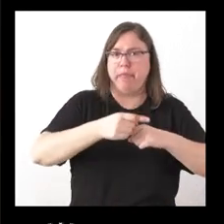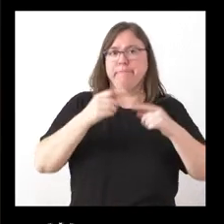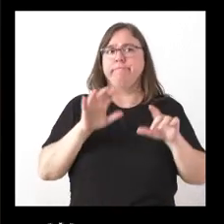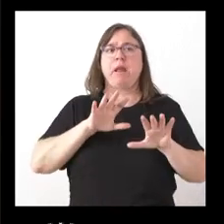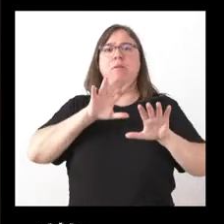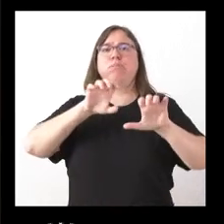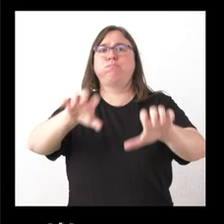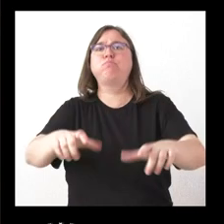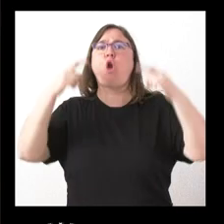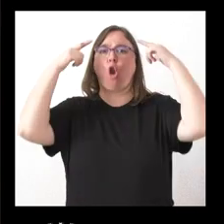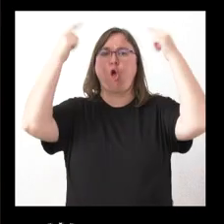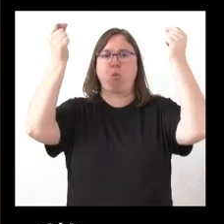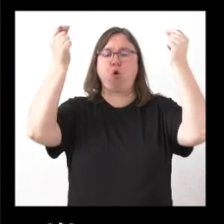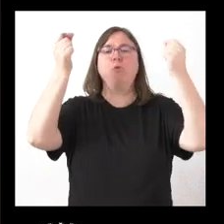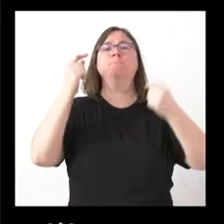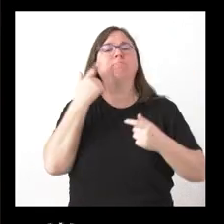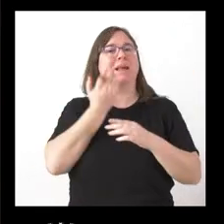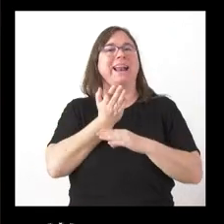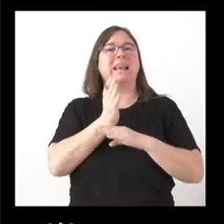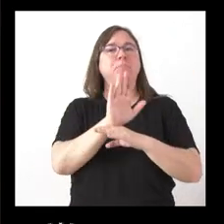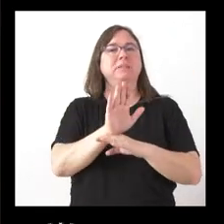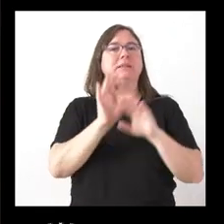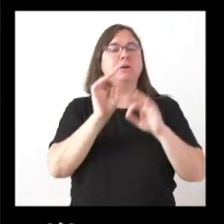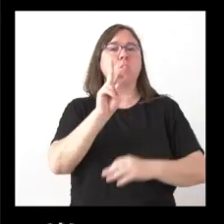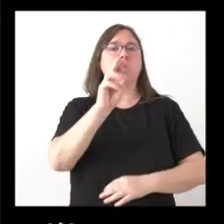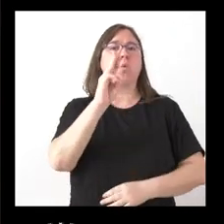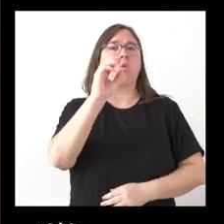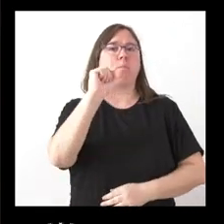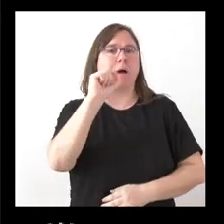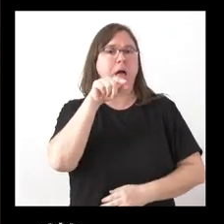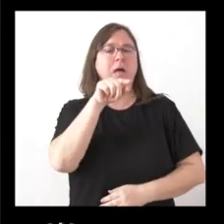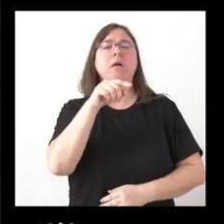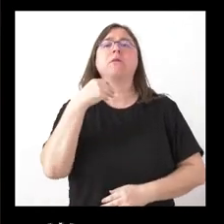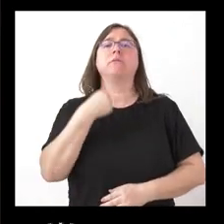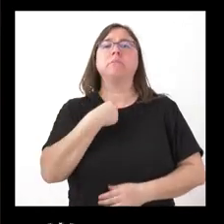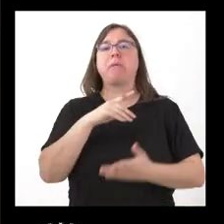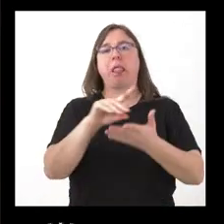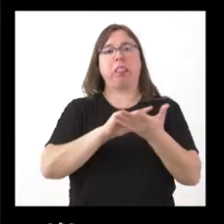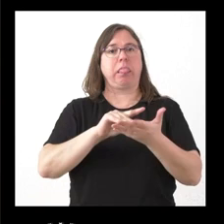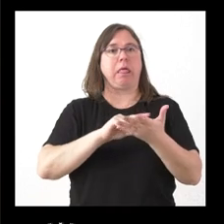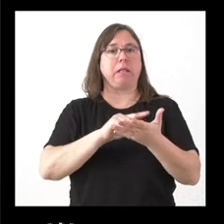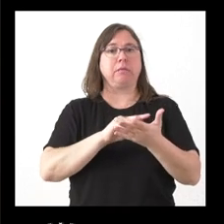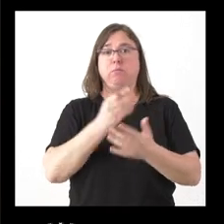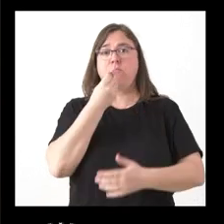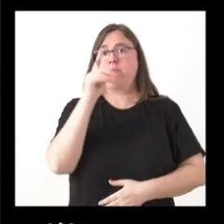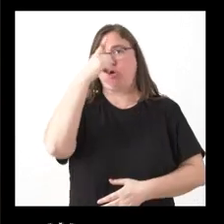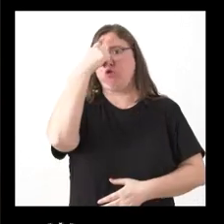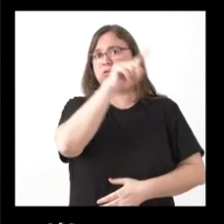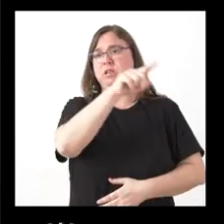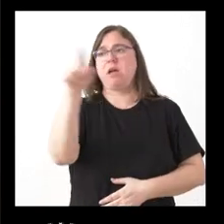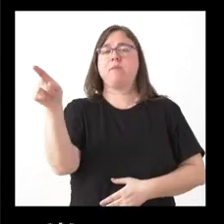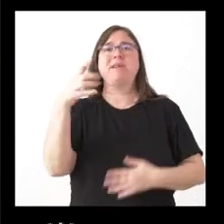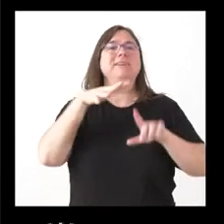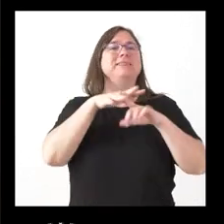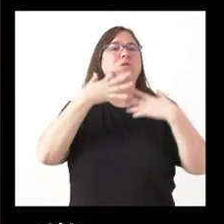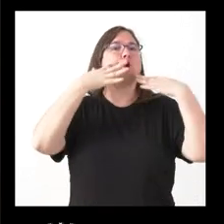daños del lobo el representante de upa cuag es el que dio ese dato por lo tanto es los mejores conocedores de Cuál es la